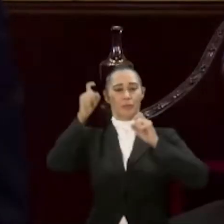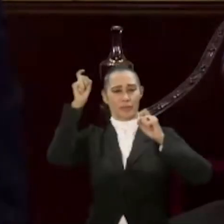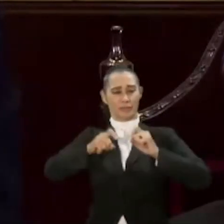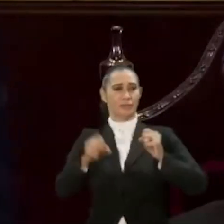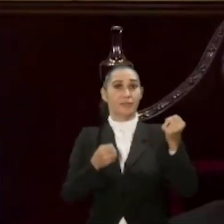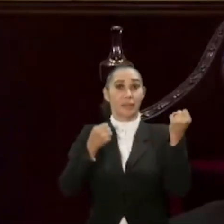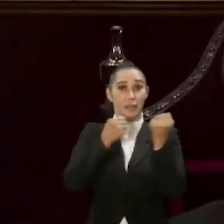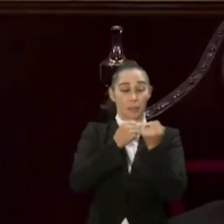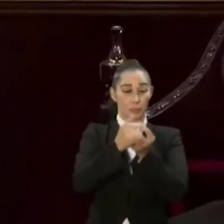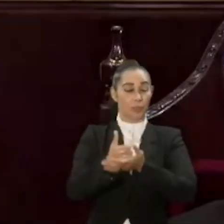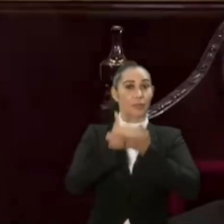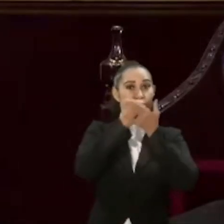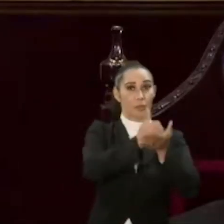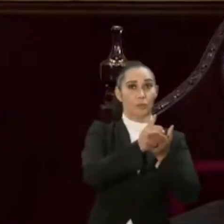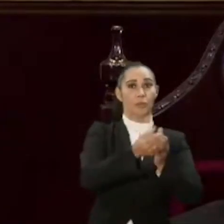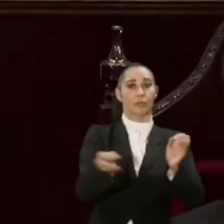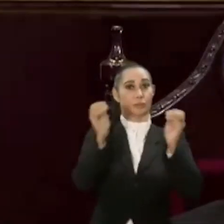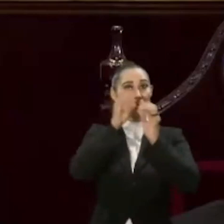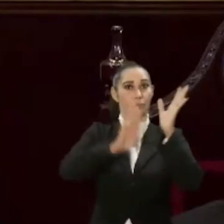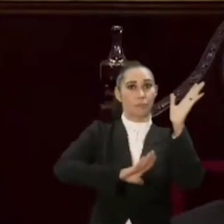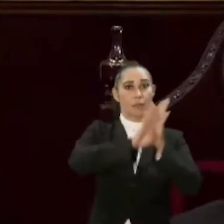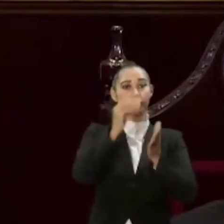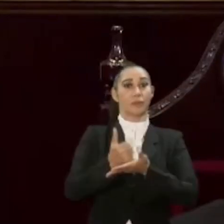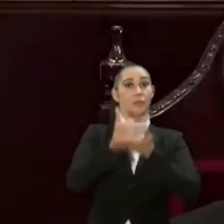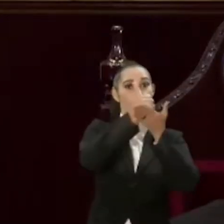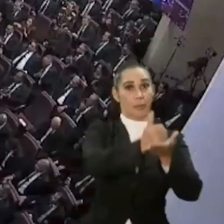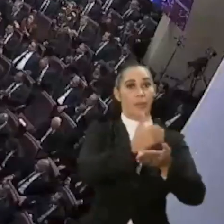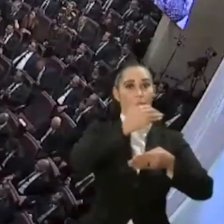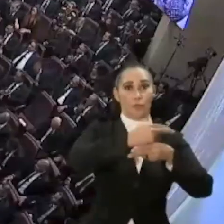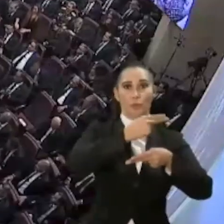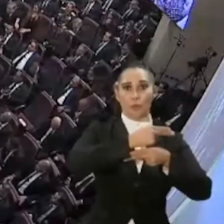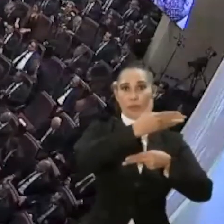más pueden entre los países más desarrollados para que ayuden a Haití.